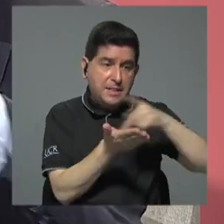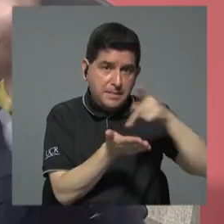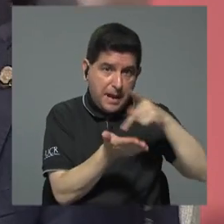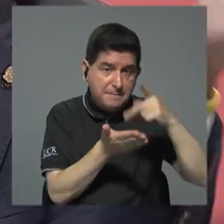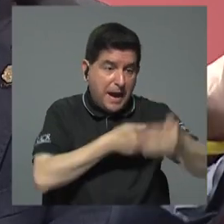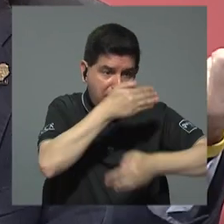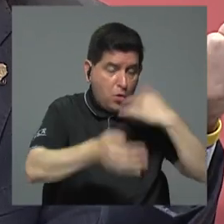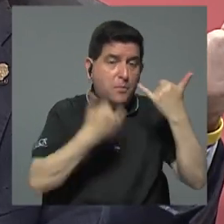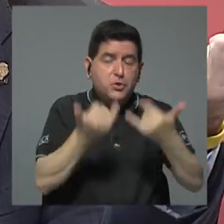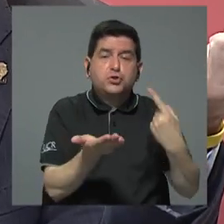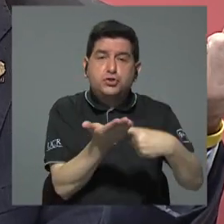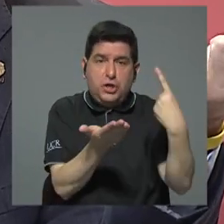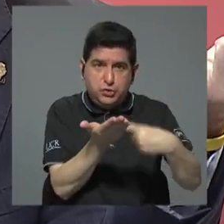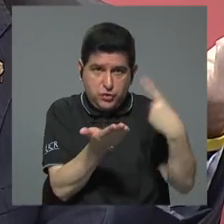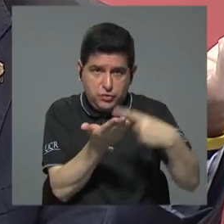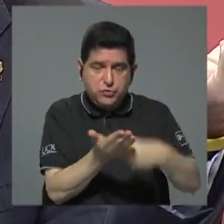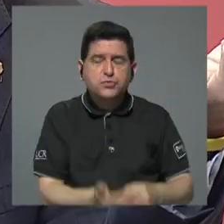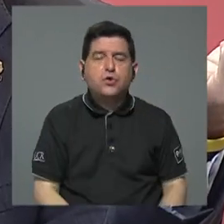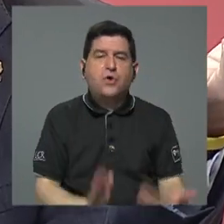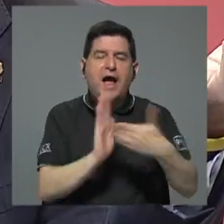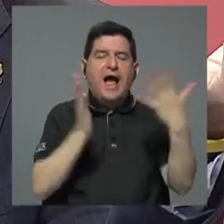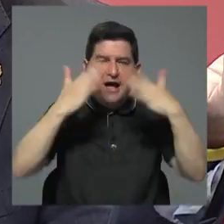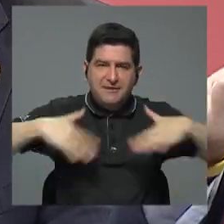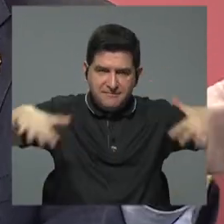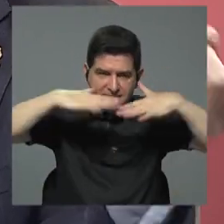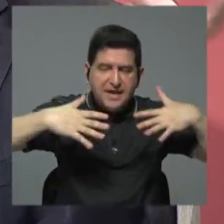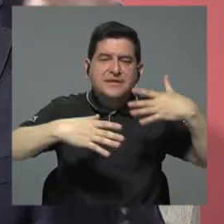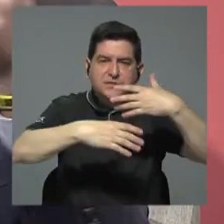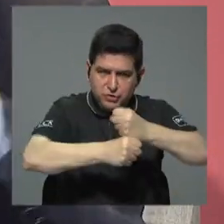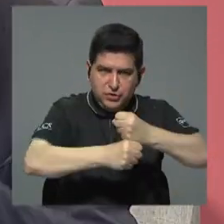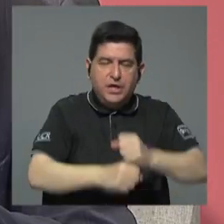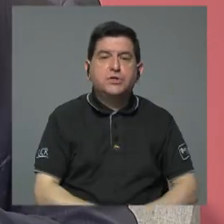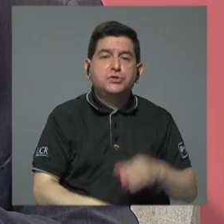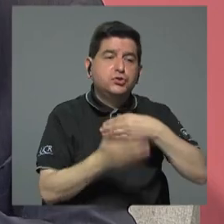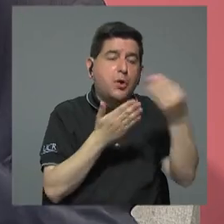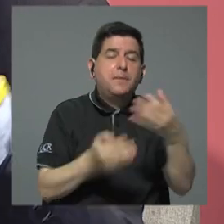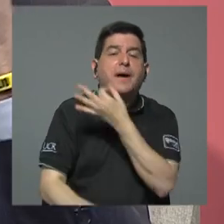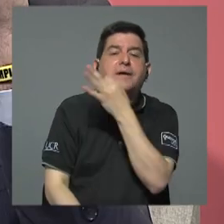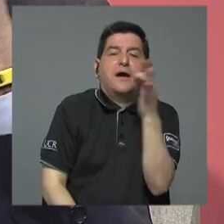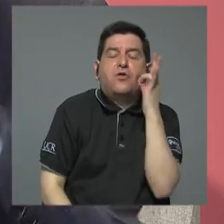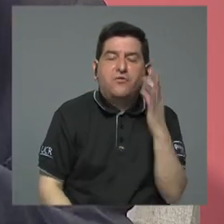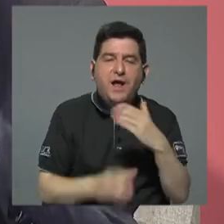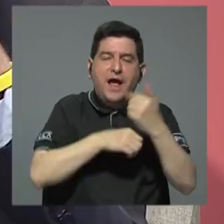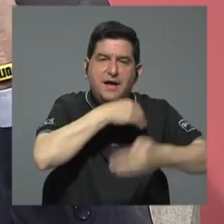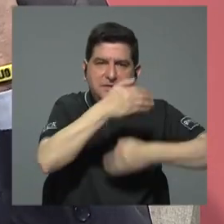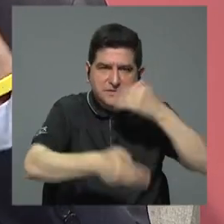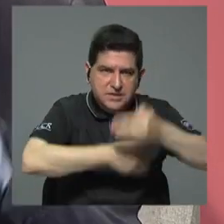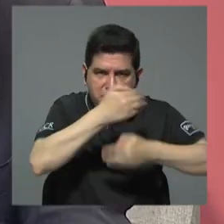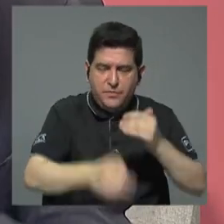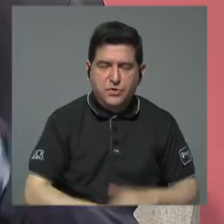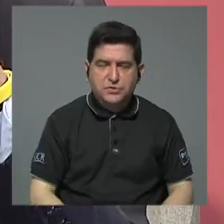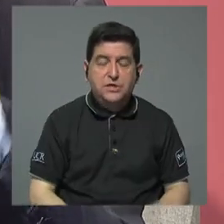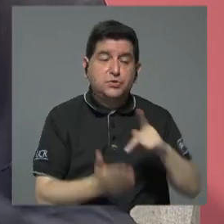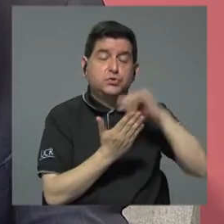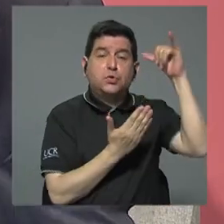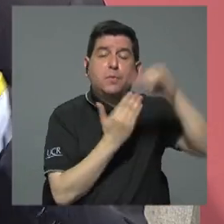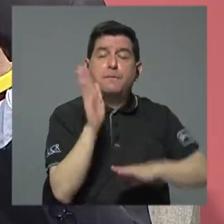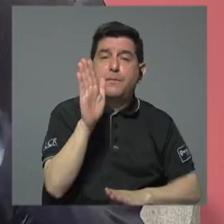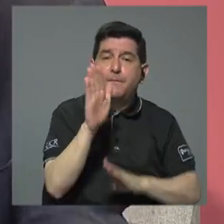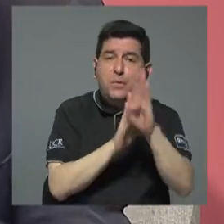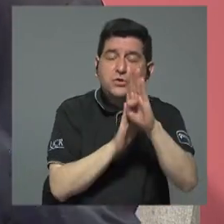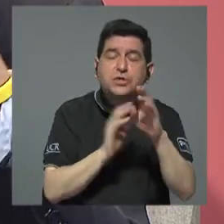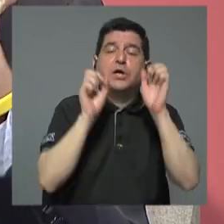está en trámite, en discusión por los daños ambientales causados, para comprar esa finca y hacer procesos, proyectos de